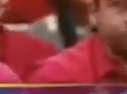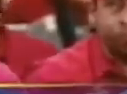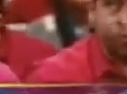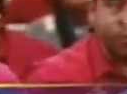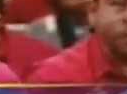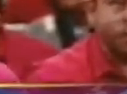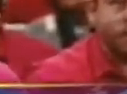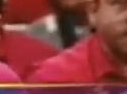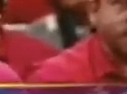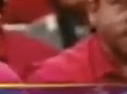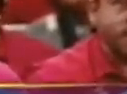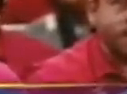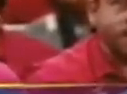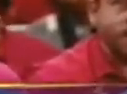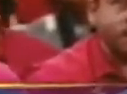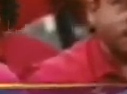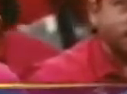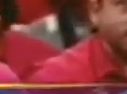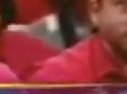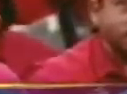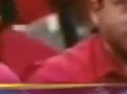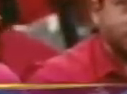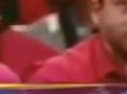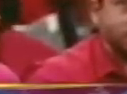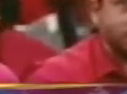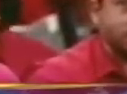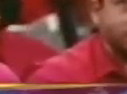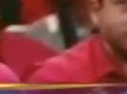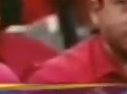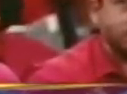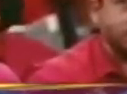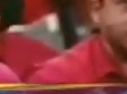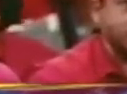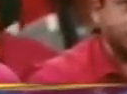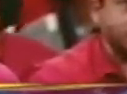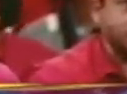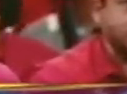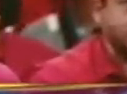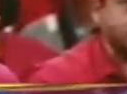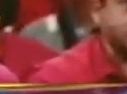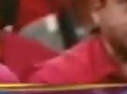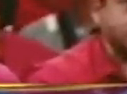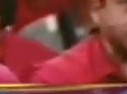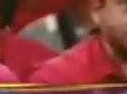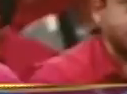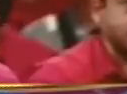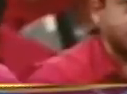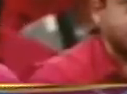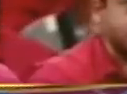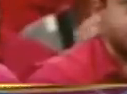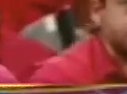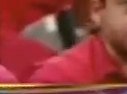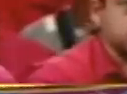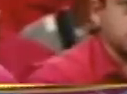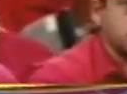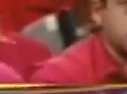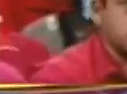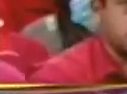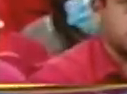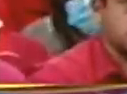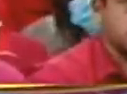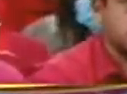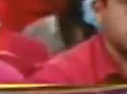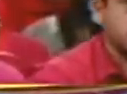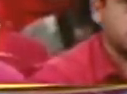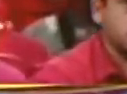días, pero recordemos que fueron los 63 días más duros para nuestro pueblo, porque muchos de ellos